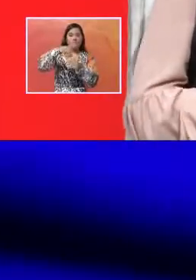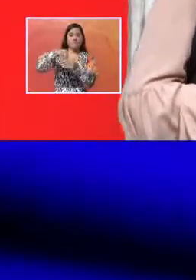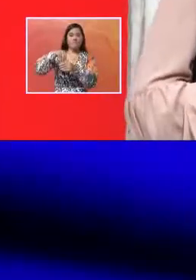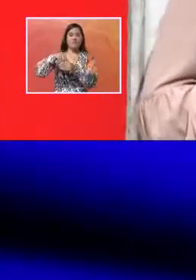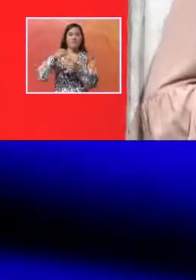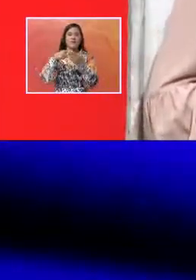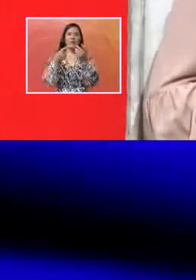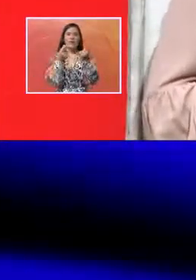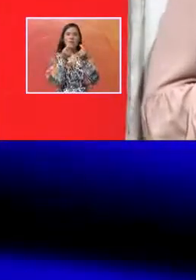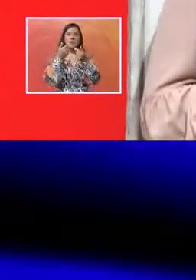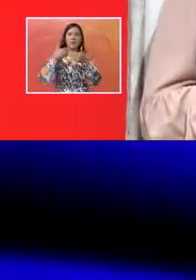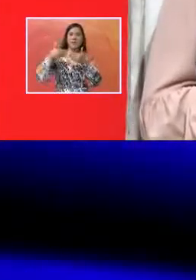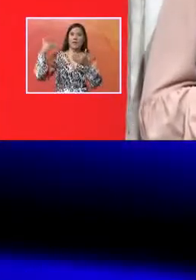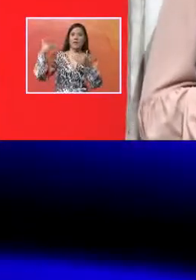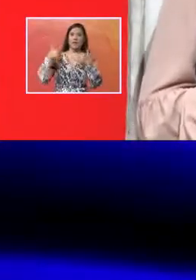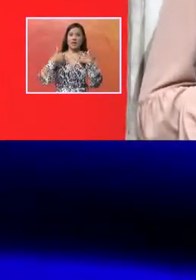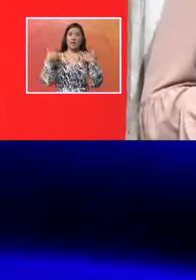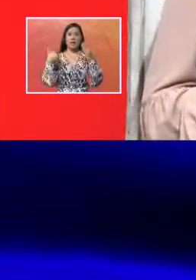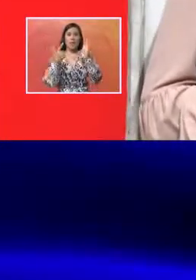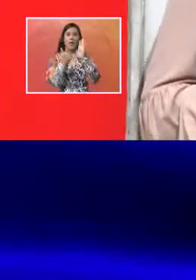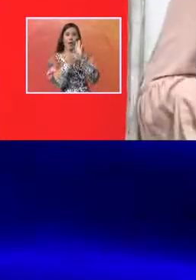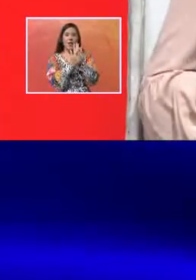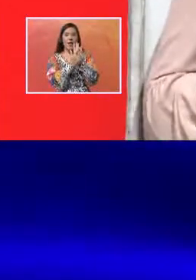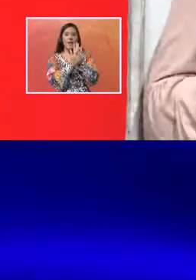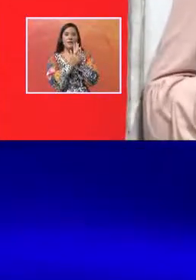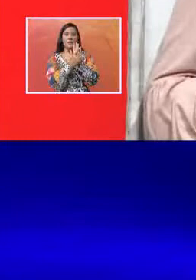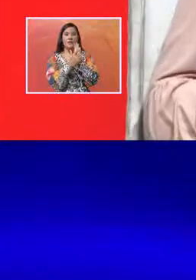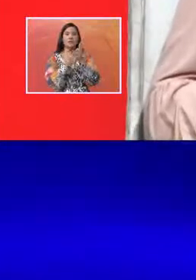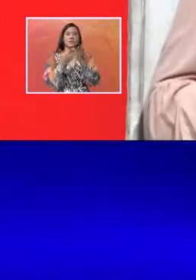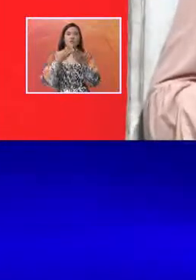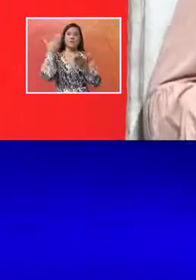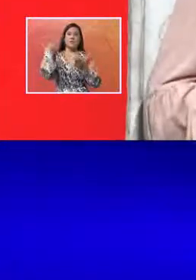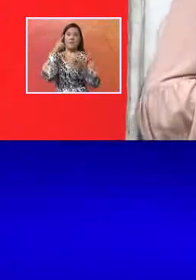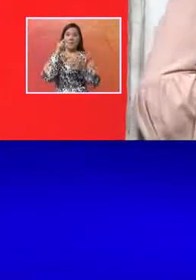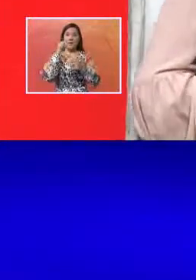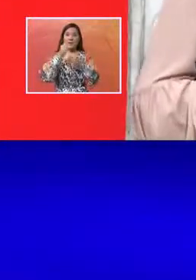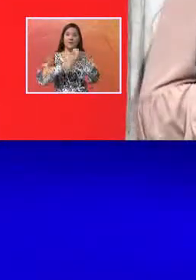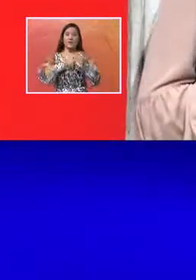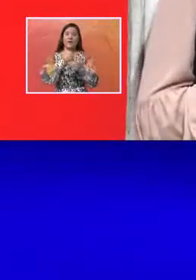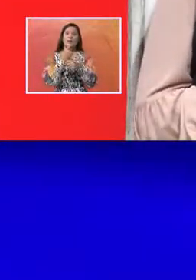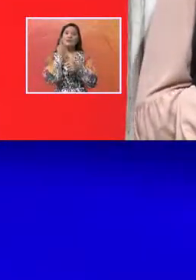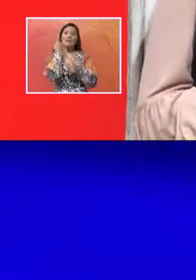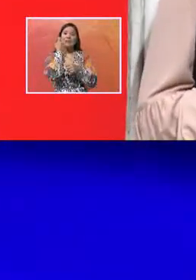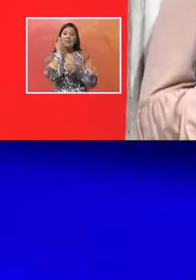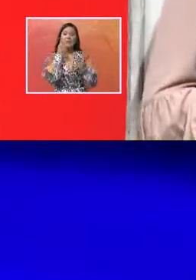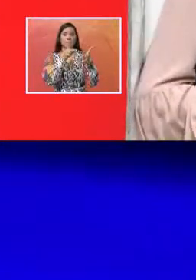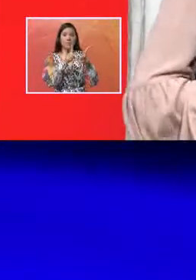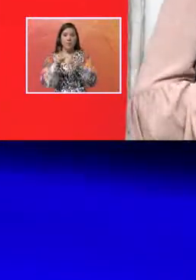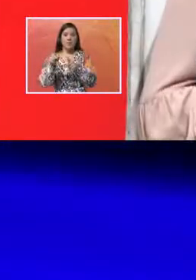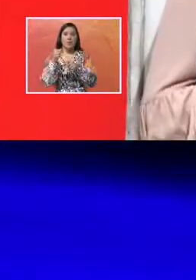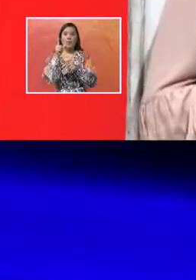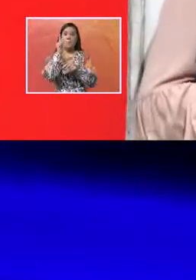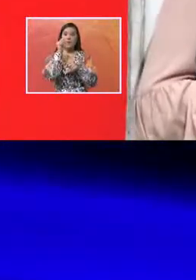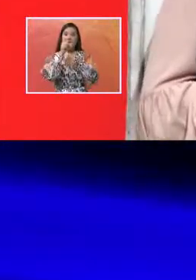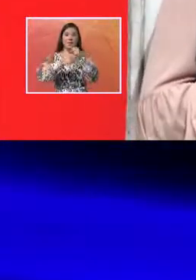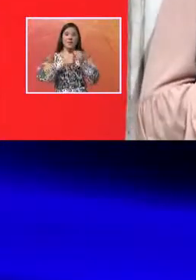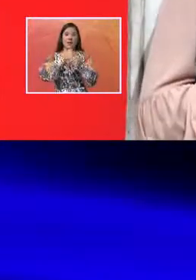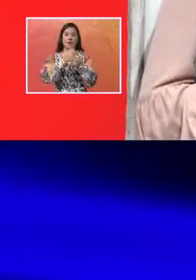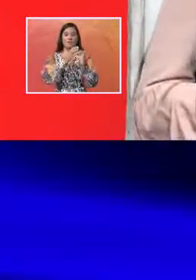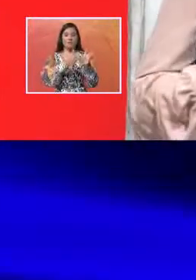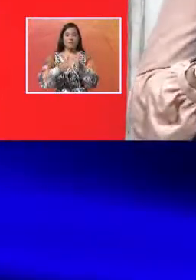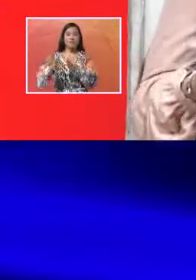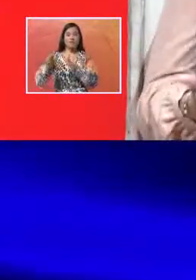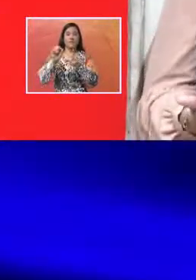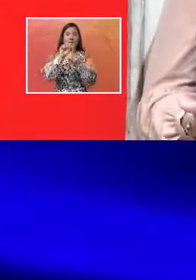pasaba anteriormente tenemos una ley que tiene ya promulgada hace 20 años que recientemente pues cumplimos 20 años de creación del sistema